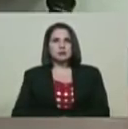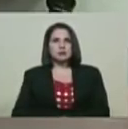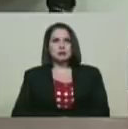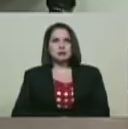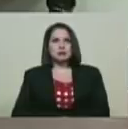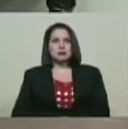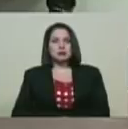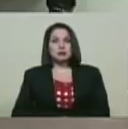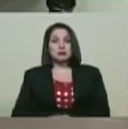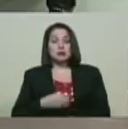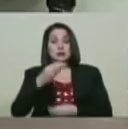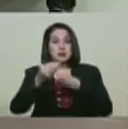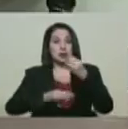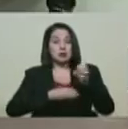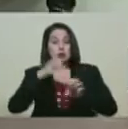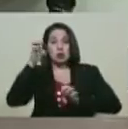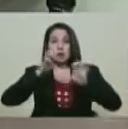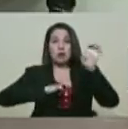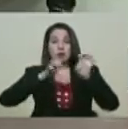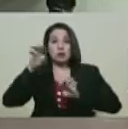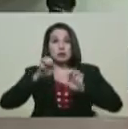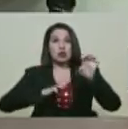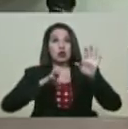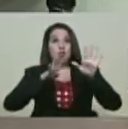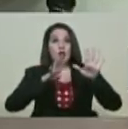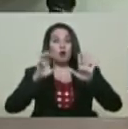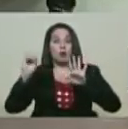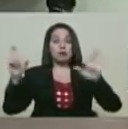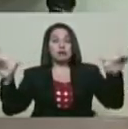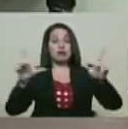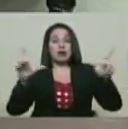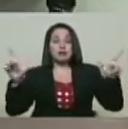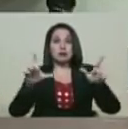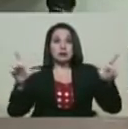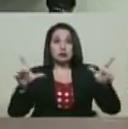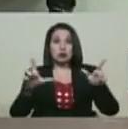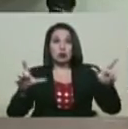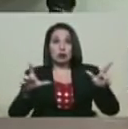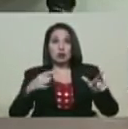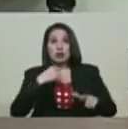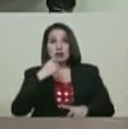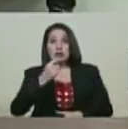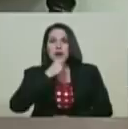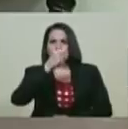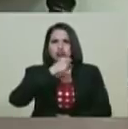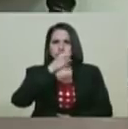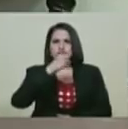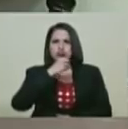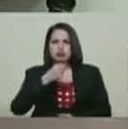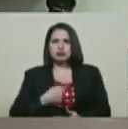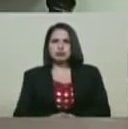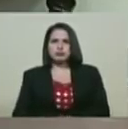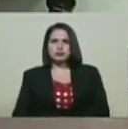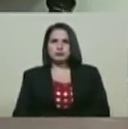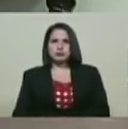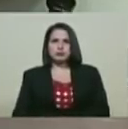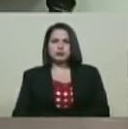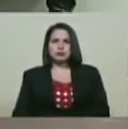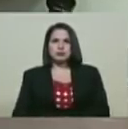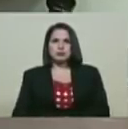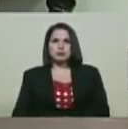Se hizo un estudio de 90 medios de comunicación. Aquí los llaman agentes comunicacionales.